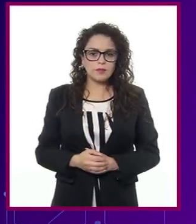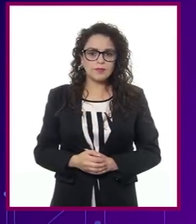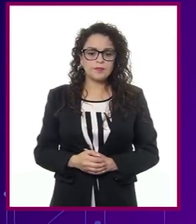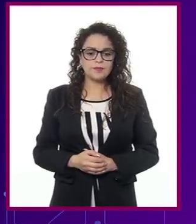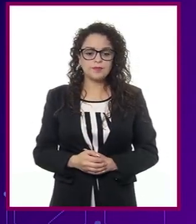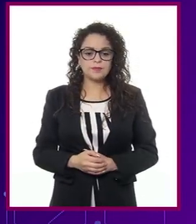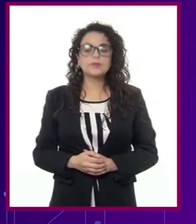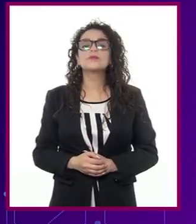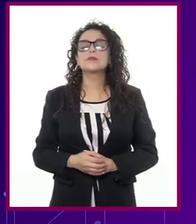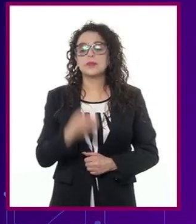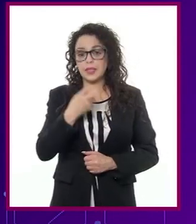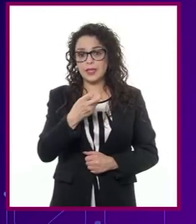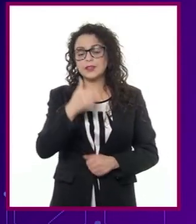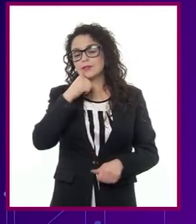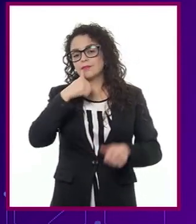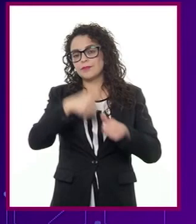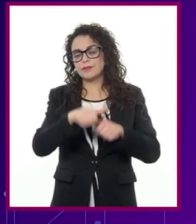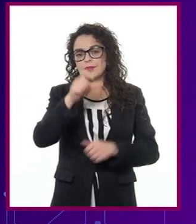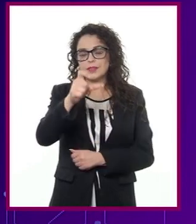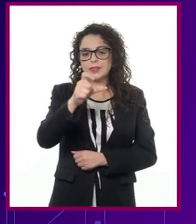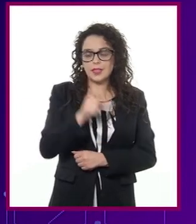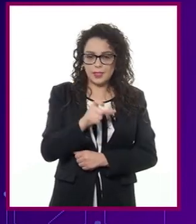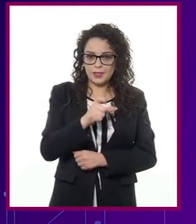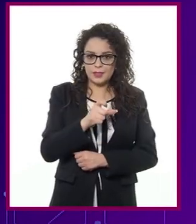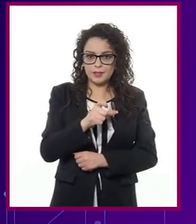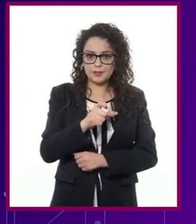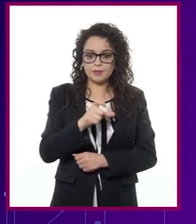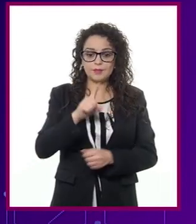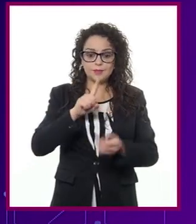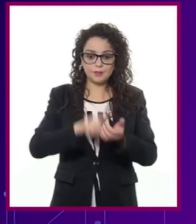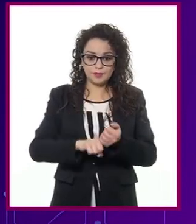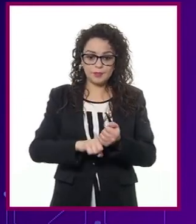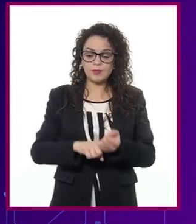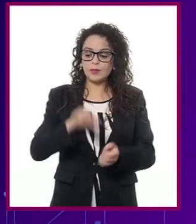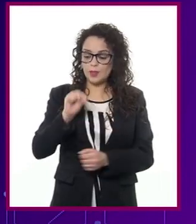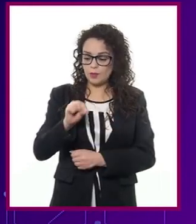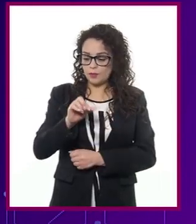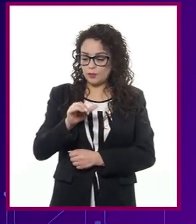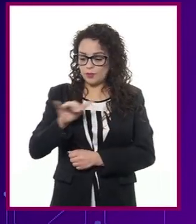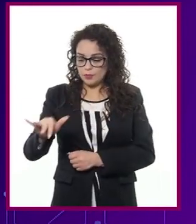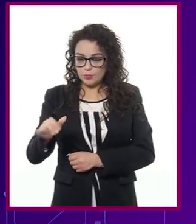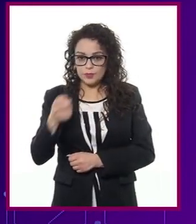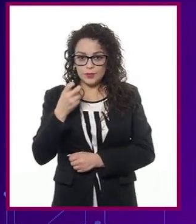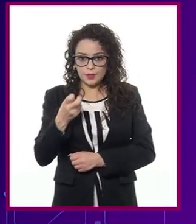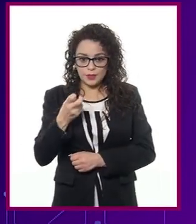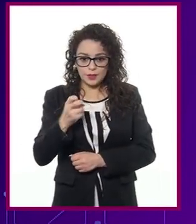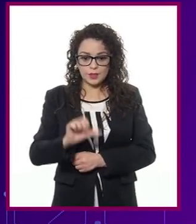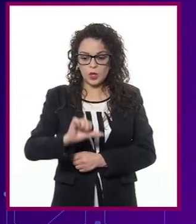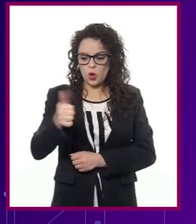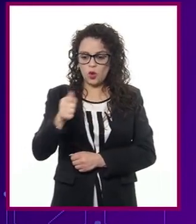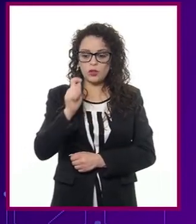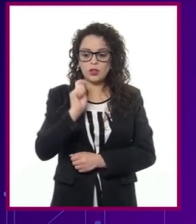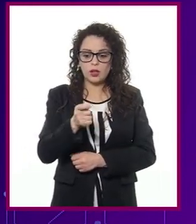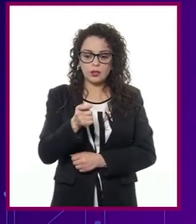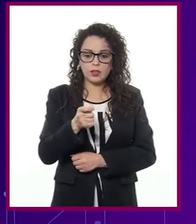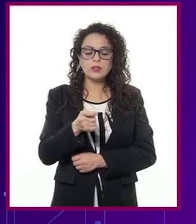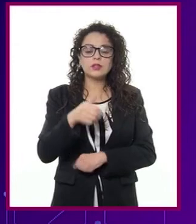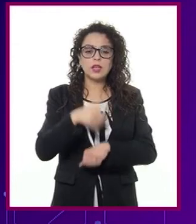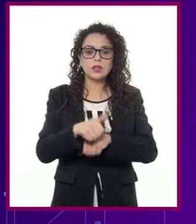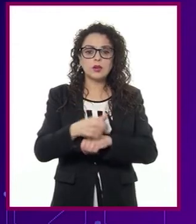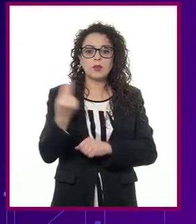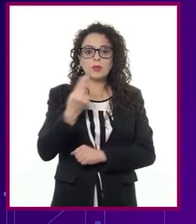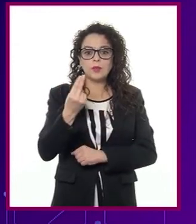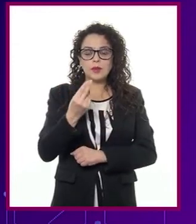por X. Uno de los factores es la representación decimal de un porcentaje y el otro la cantidad de la que se